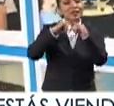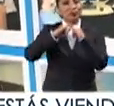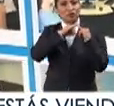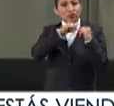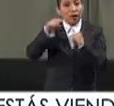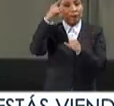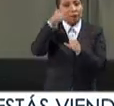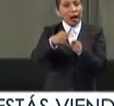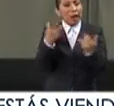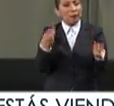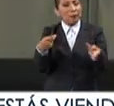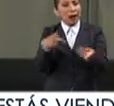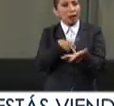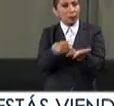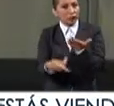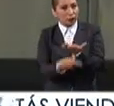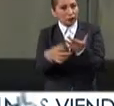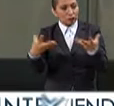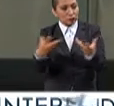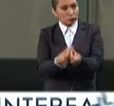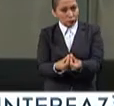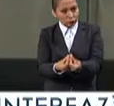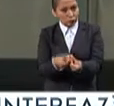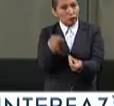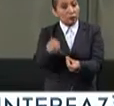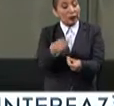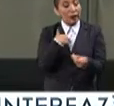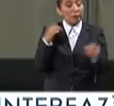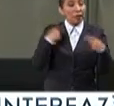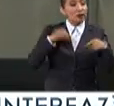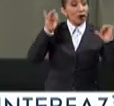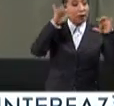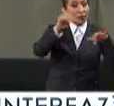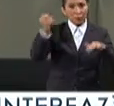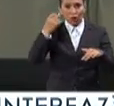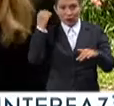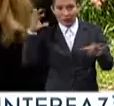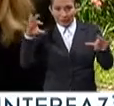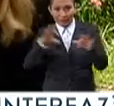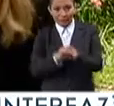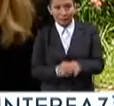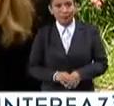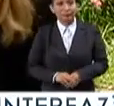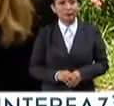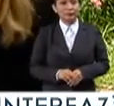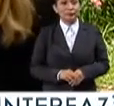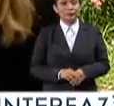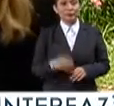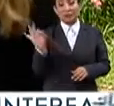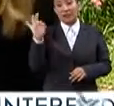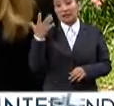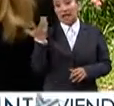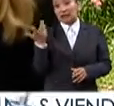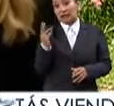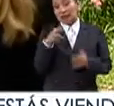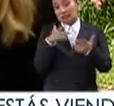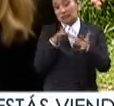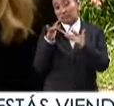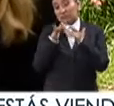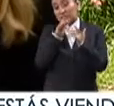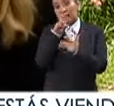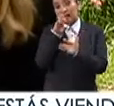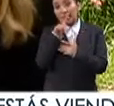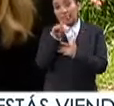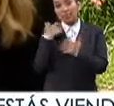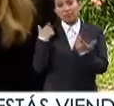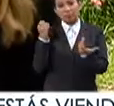para desarrollar proyectos conjuntos entre asistentes y ponentes a la mejor crear una red de académicos